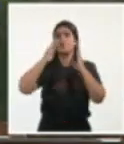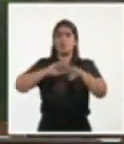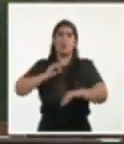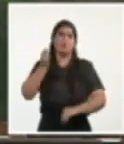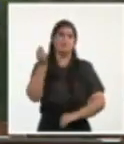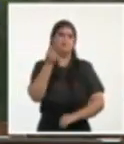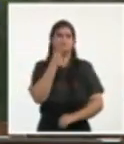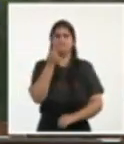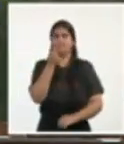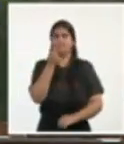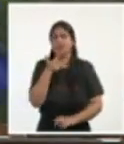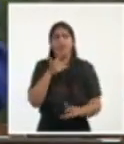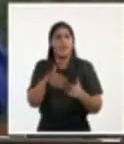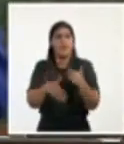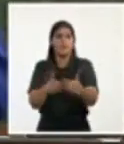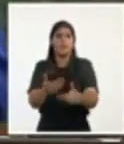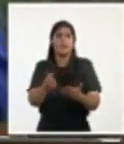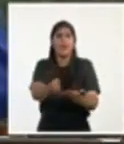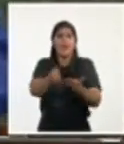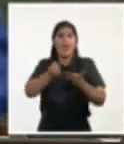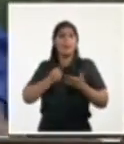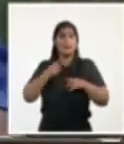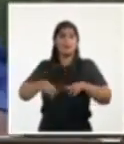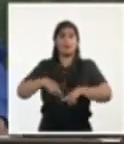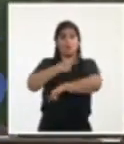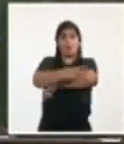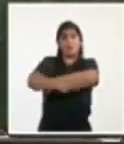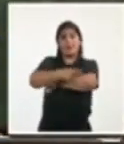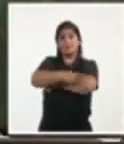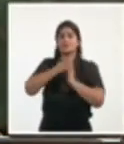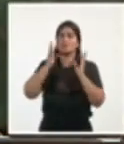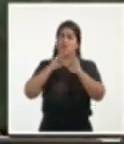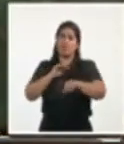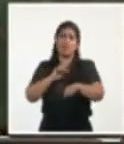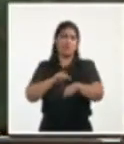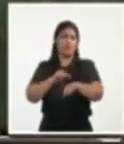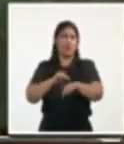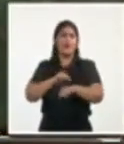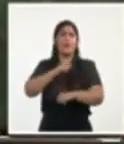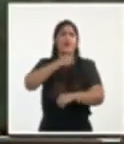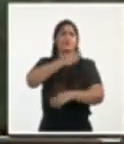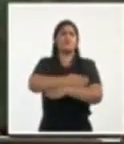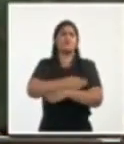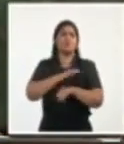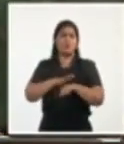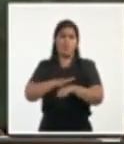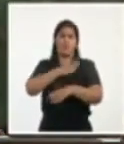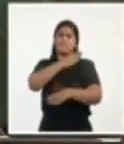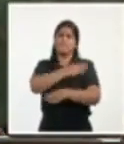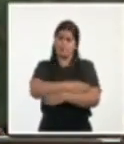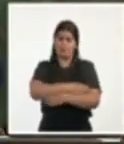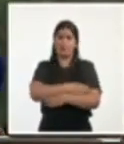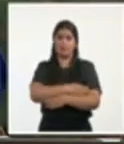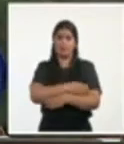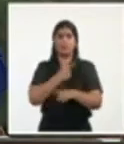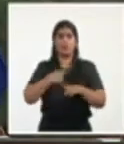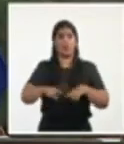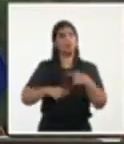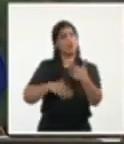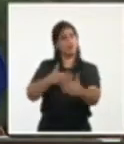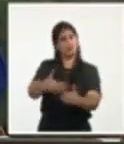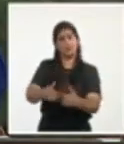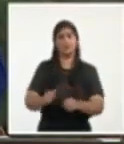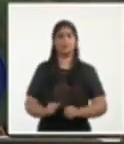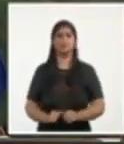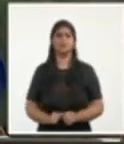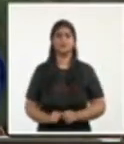también hay una tensión en el tema de los medicamentos. Y por otra parte, como han llegado más